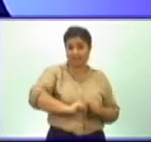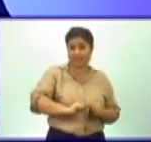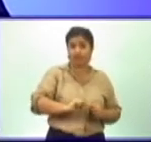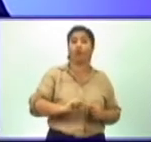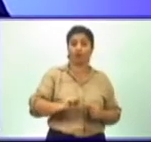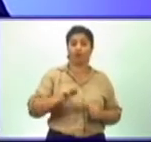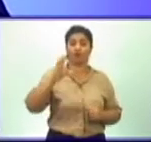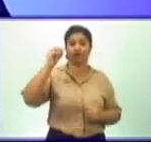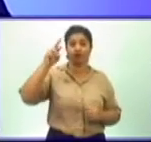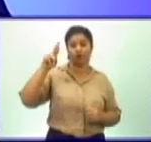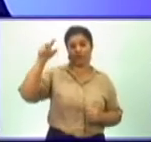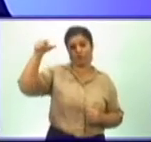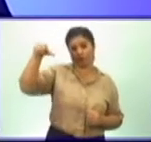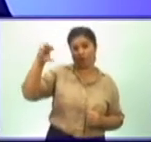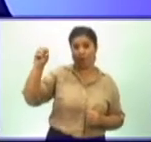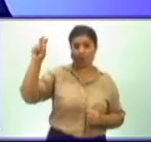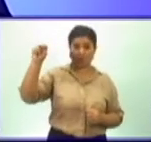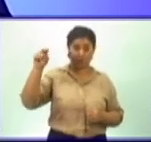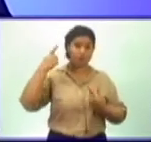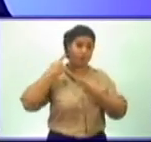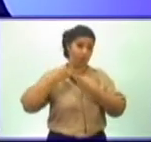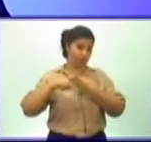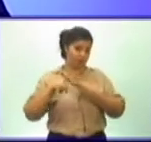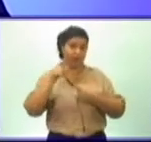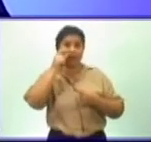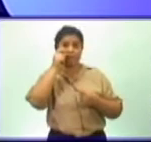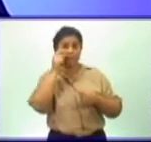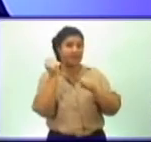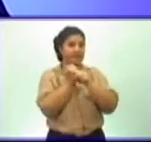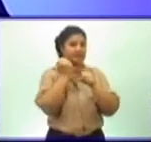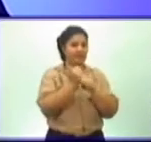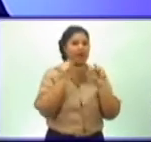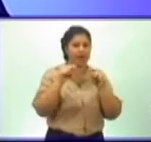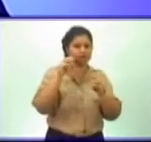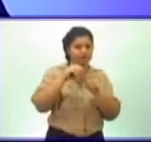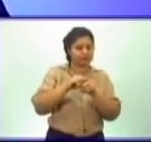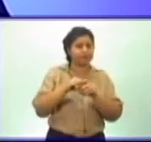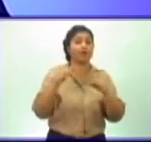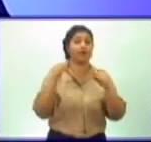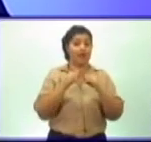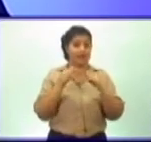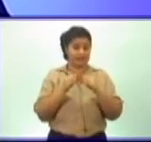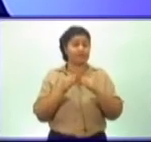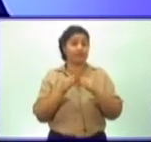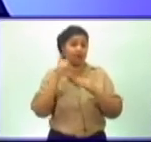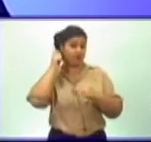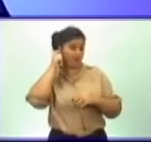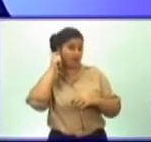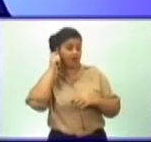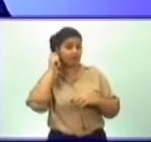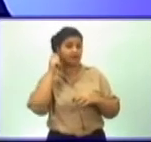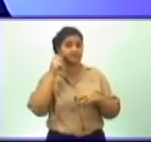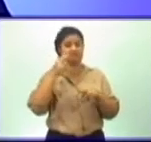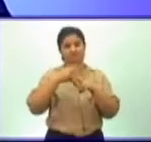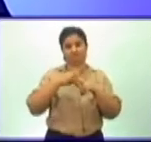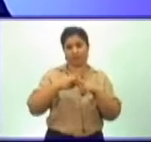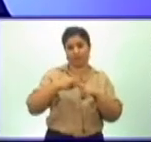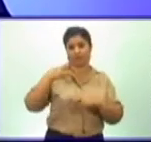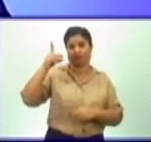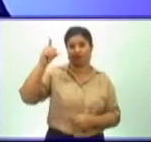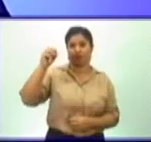que es la criada de la casa, se escandaliza. Dorina es un personaje muy importante, porque a pesar de ser una